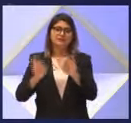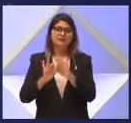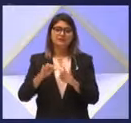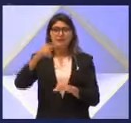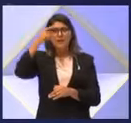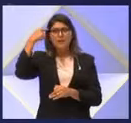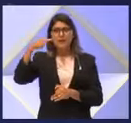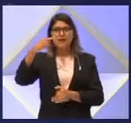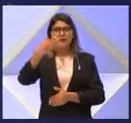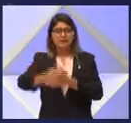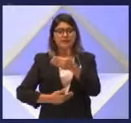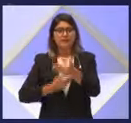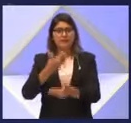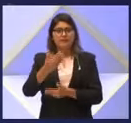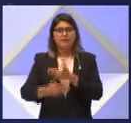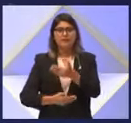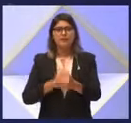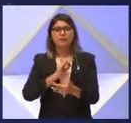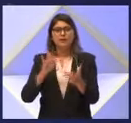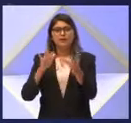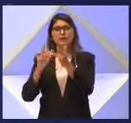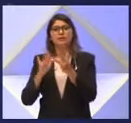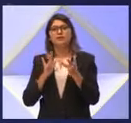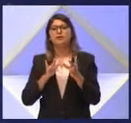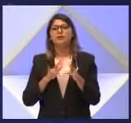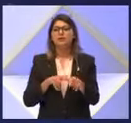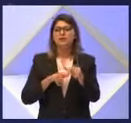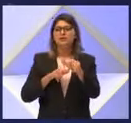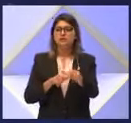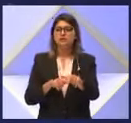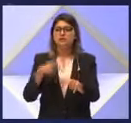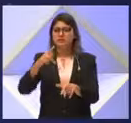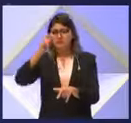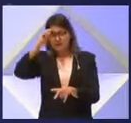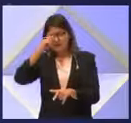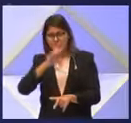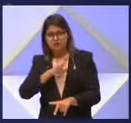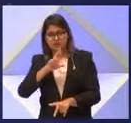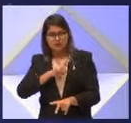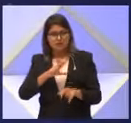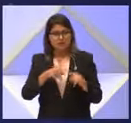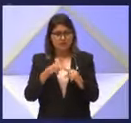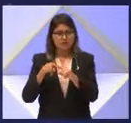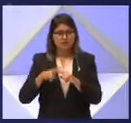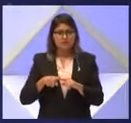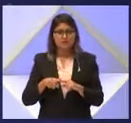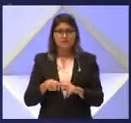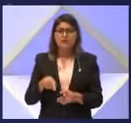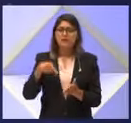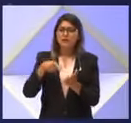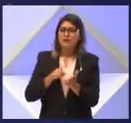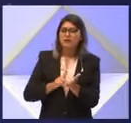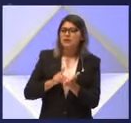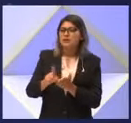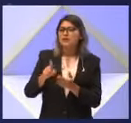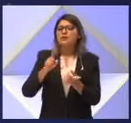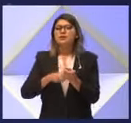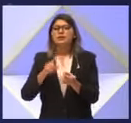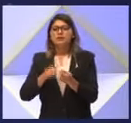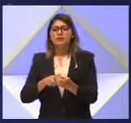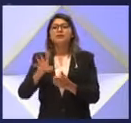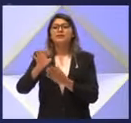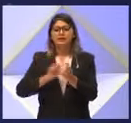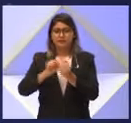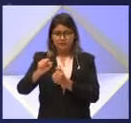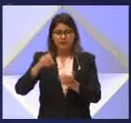continuidad y conectividad a estos servicios de telecomunicaciones un derecho que está plasmado en nuestra constitución